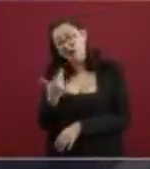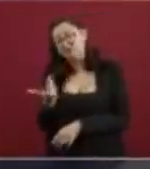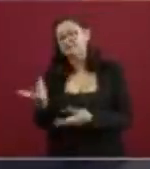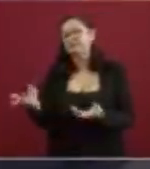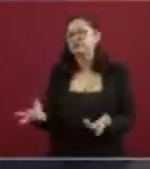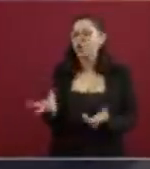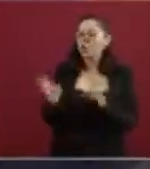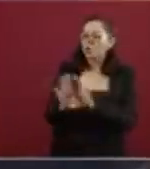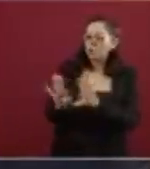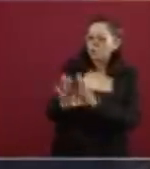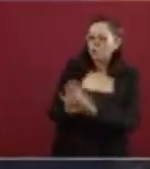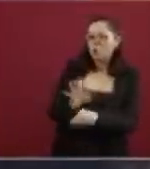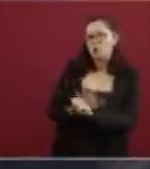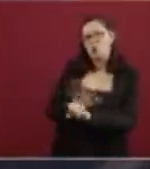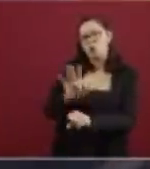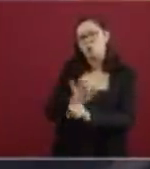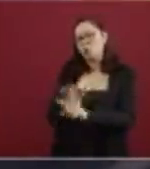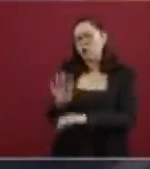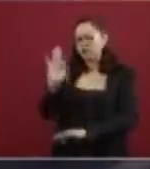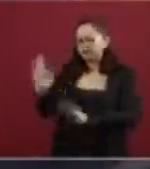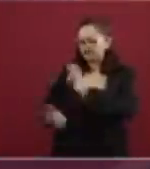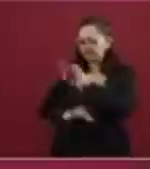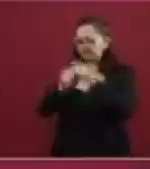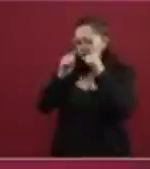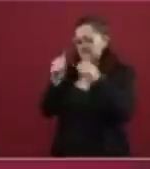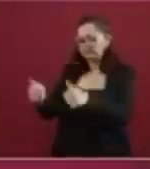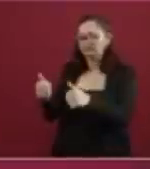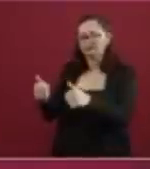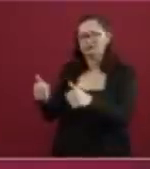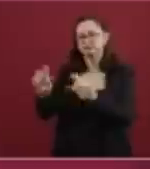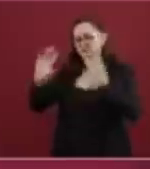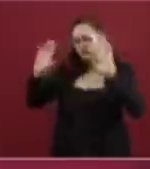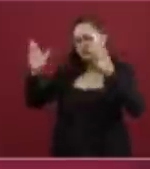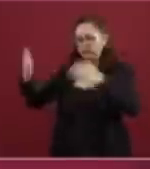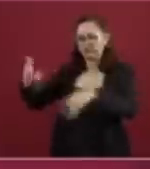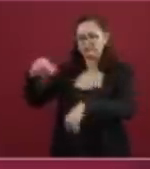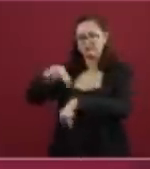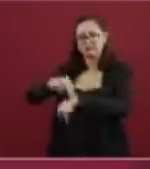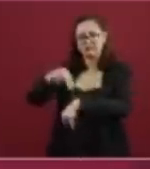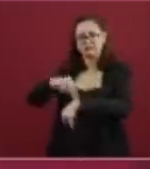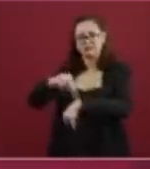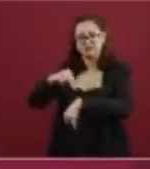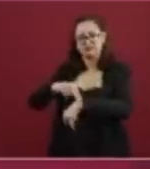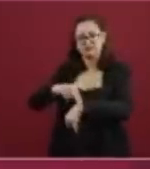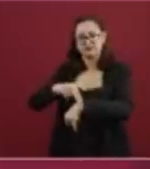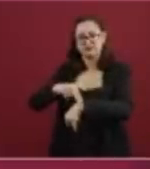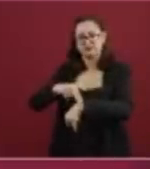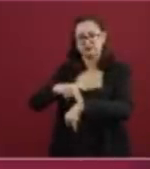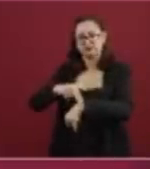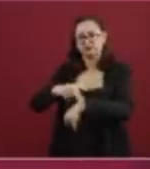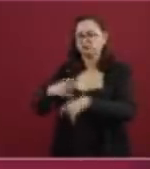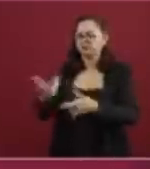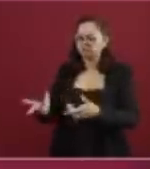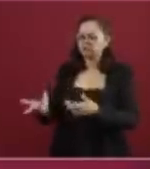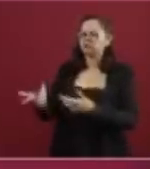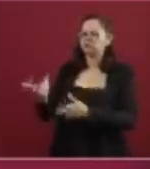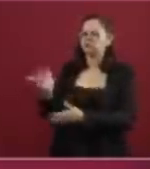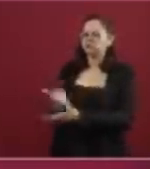se le tiene que dar. Desde un enfoque médico, ¿sí?, de